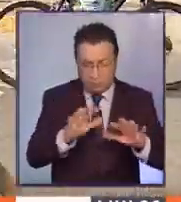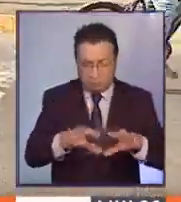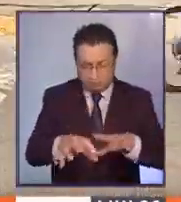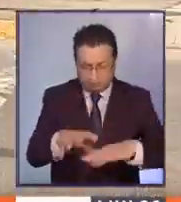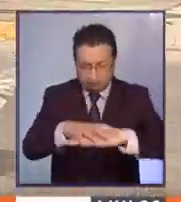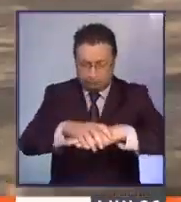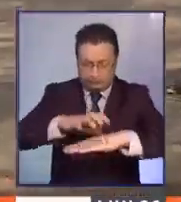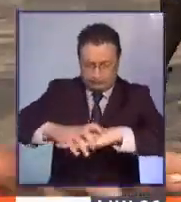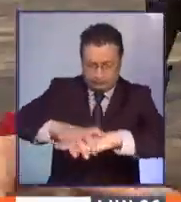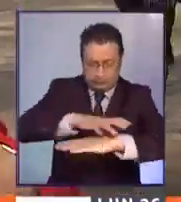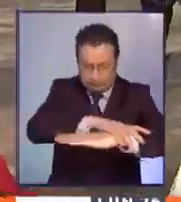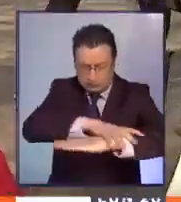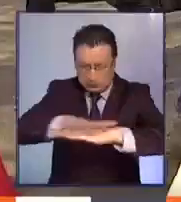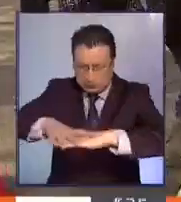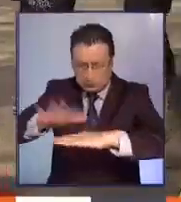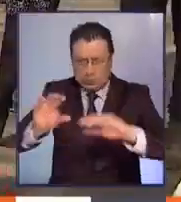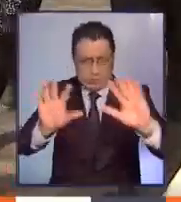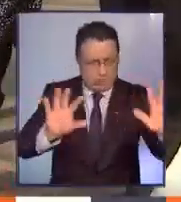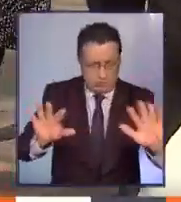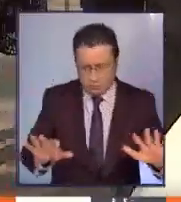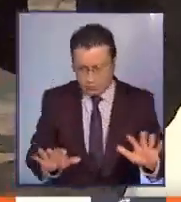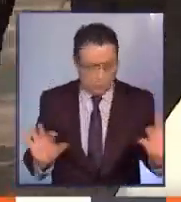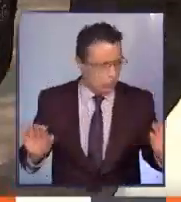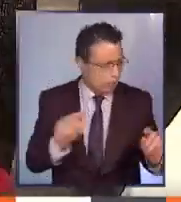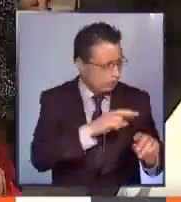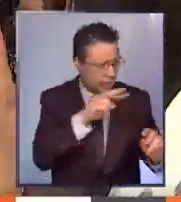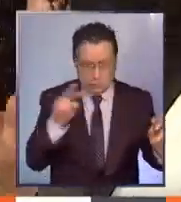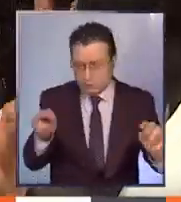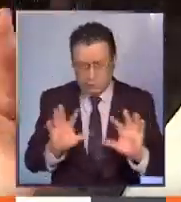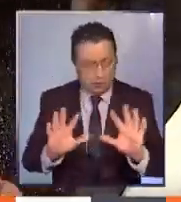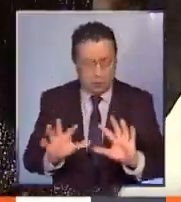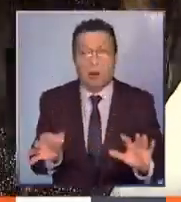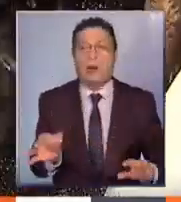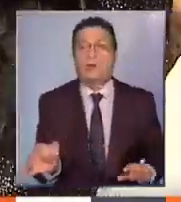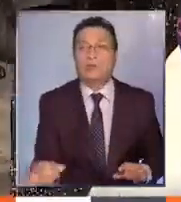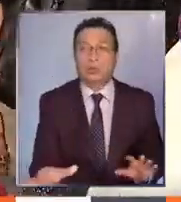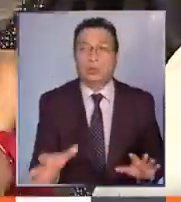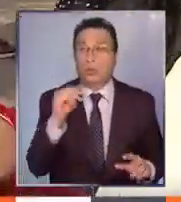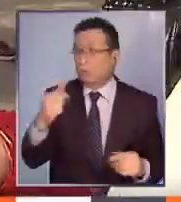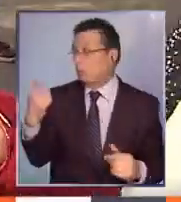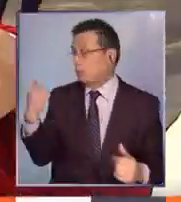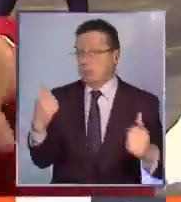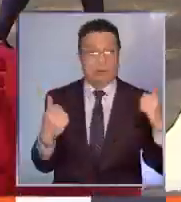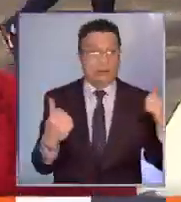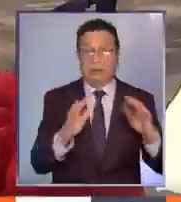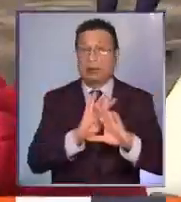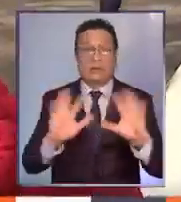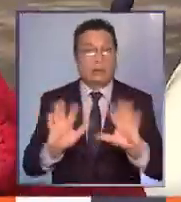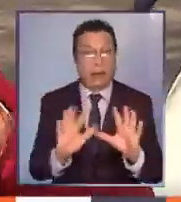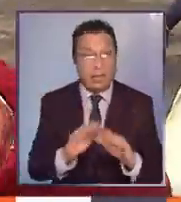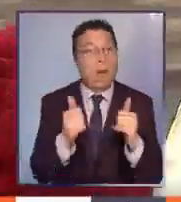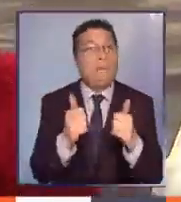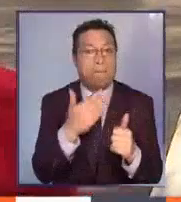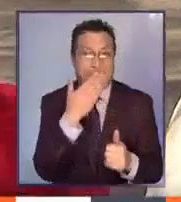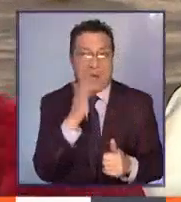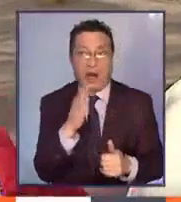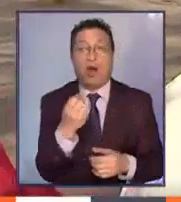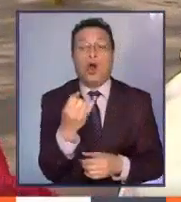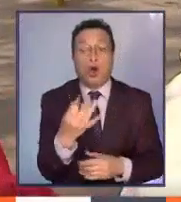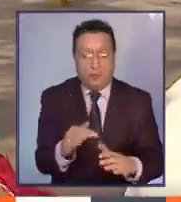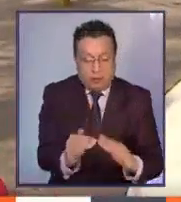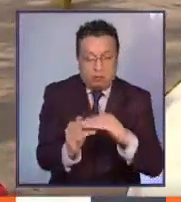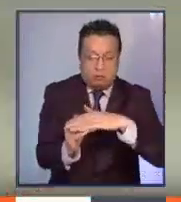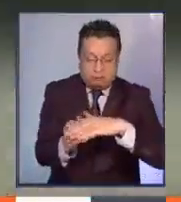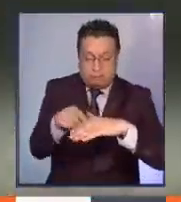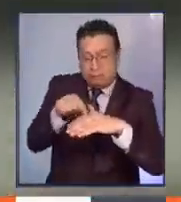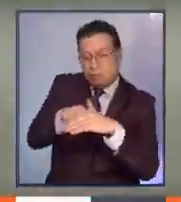que hay alguna cosa media rara. Miro que no haya nada al lado y que no haya nadie al lado mío. Y generalmente cuando coloco los números después también lo tapo, que